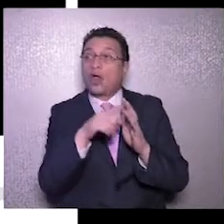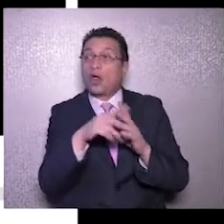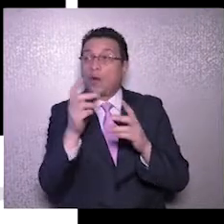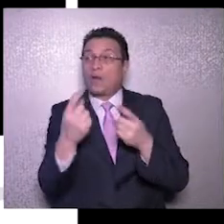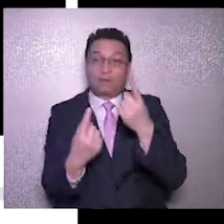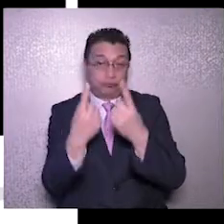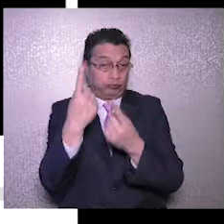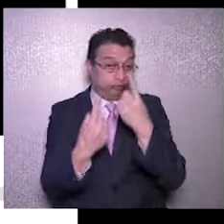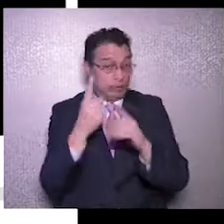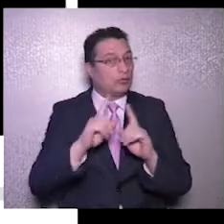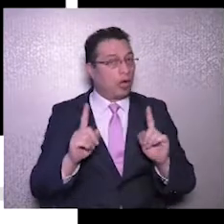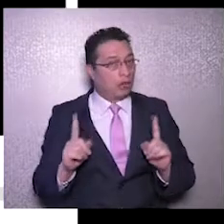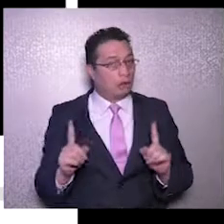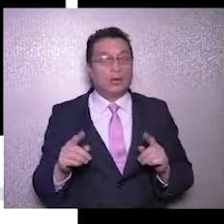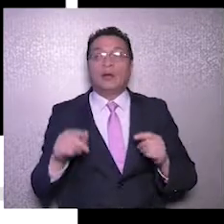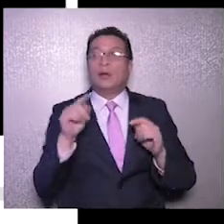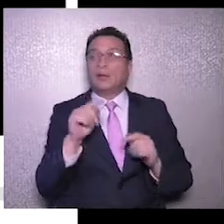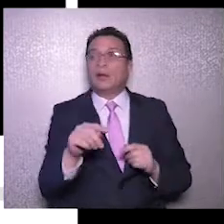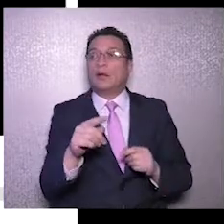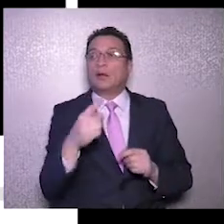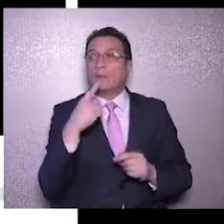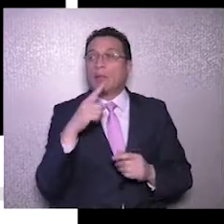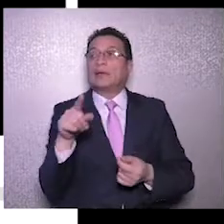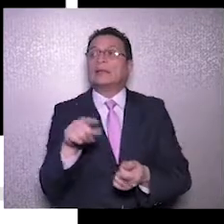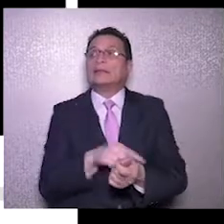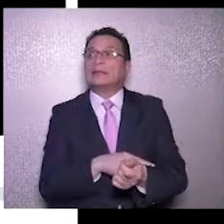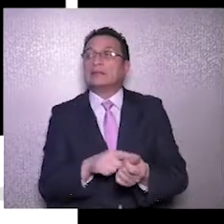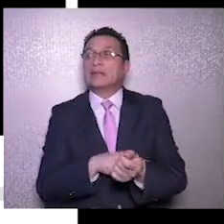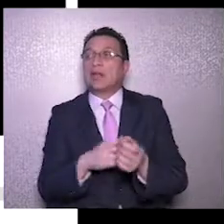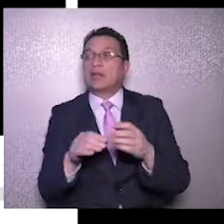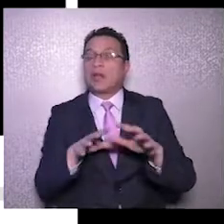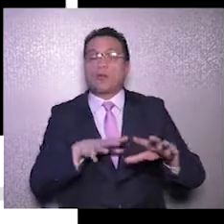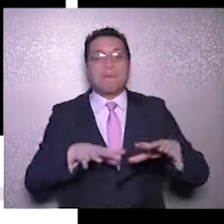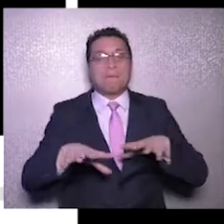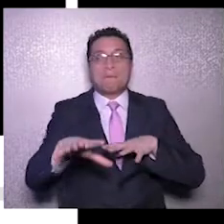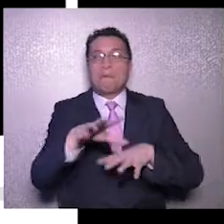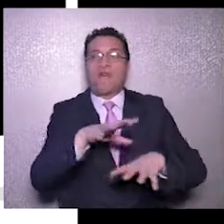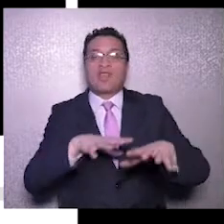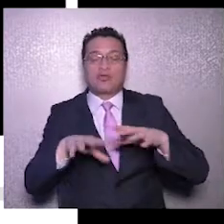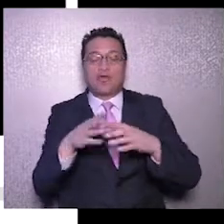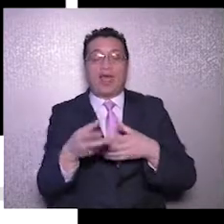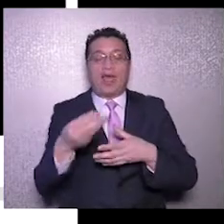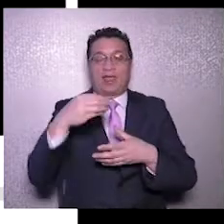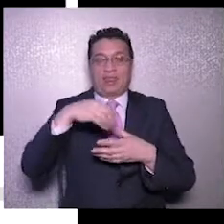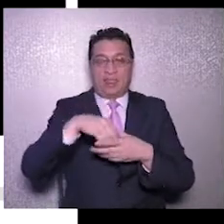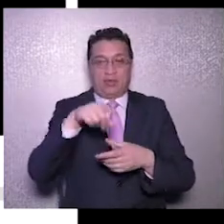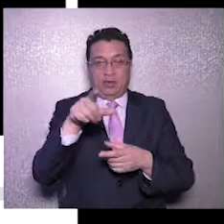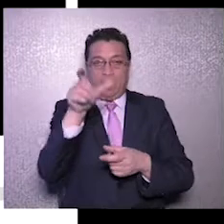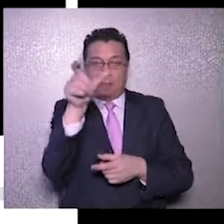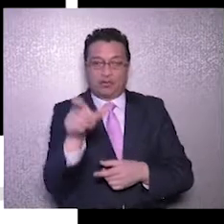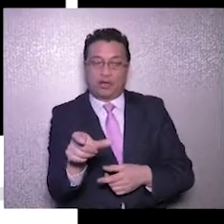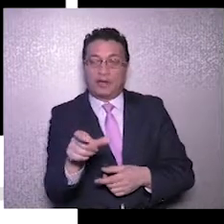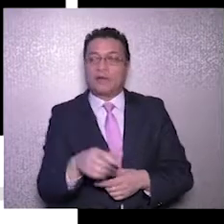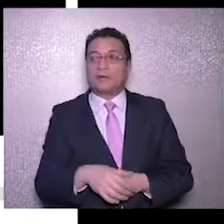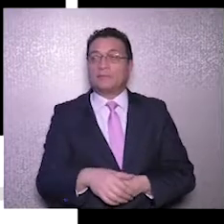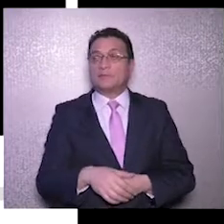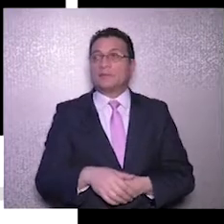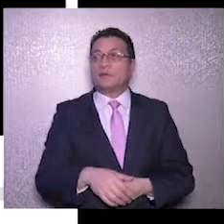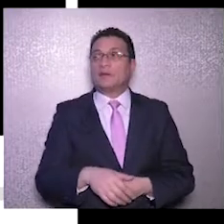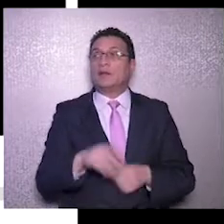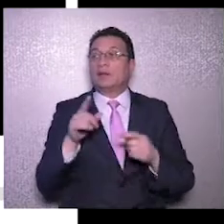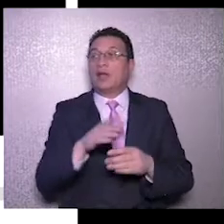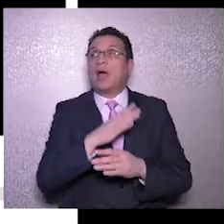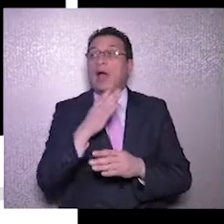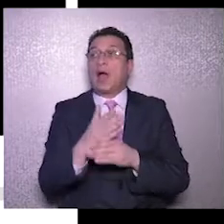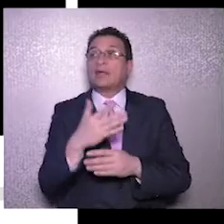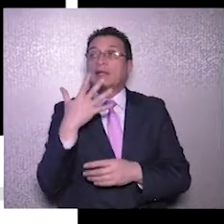artificiales, son la sangre, cómo se está moviendo dentro de ese individuo. Entonces nosotros, hasta hace